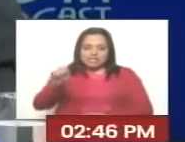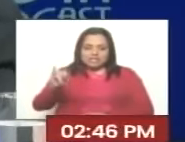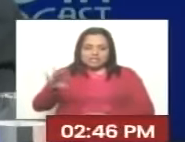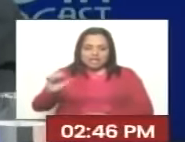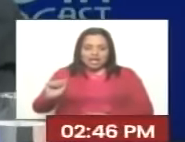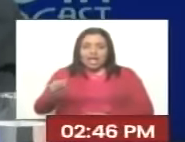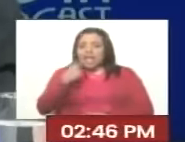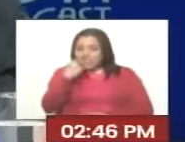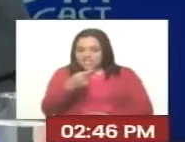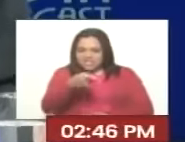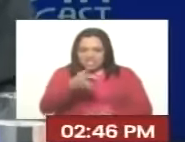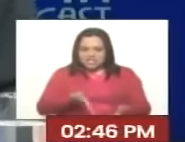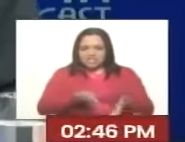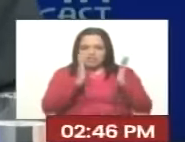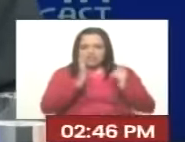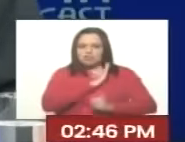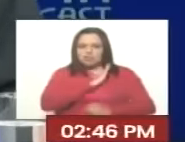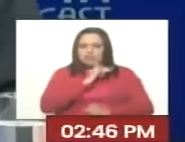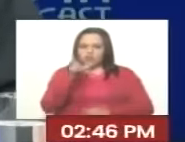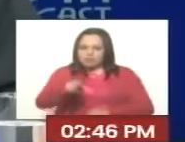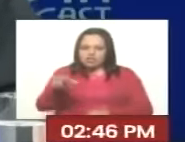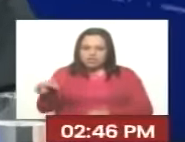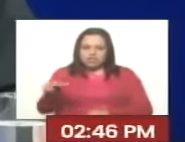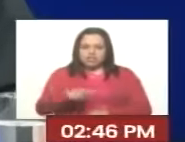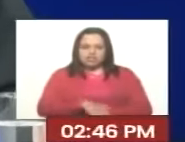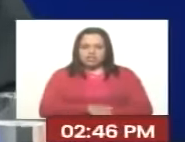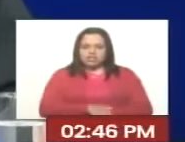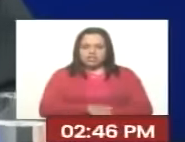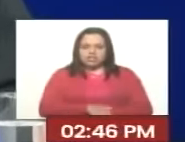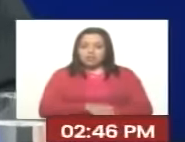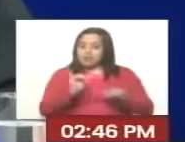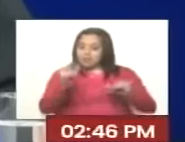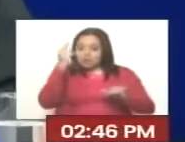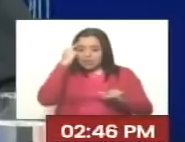es de los Améstica. Extrañamente, se le fue la luz.